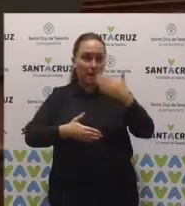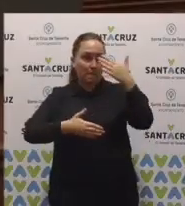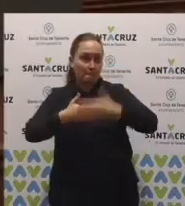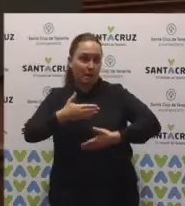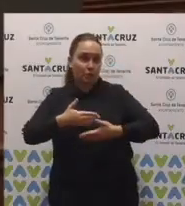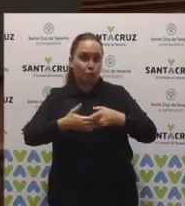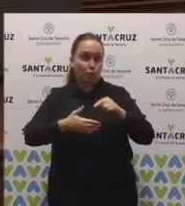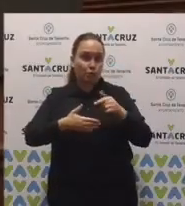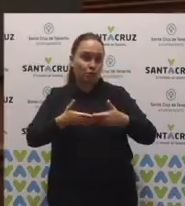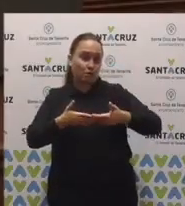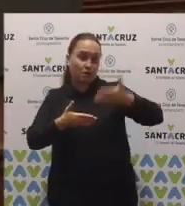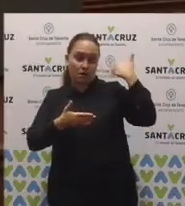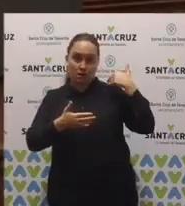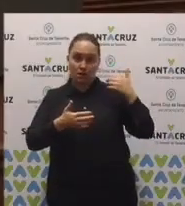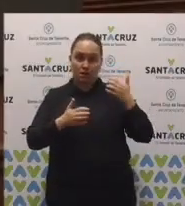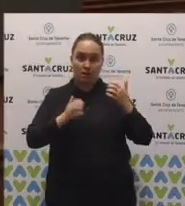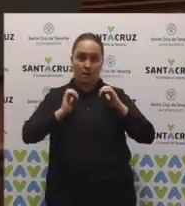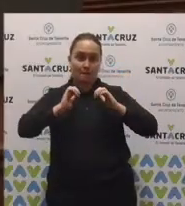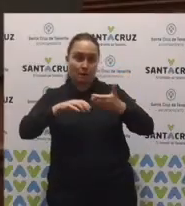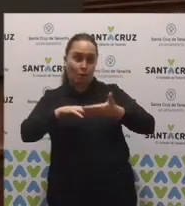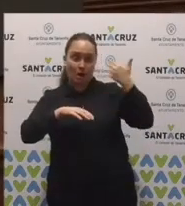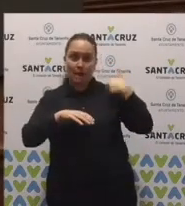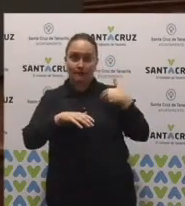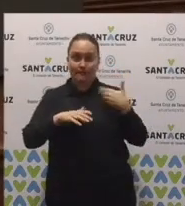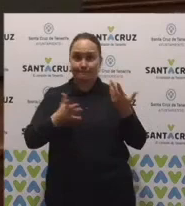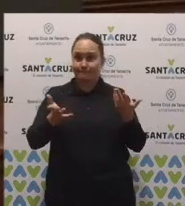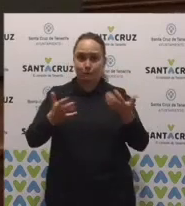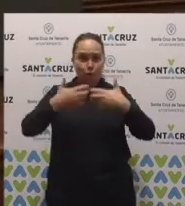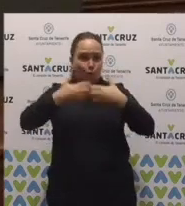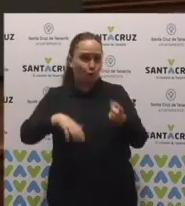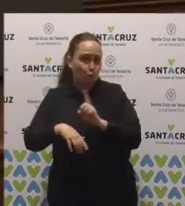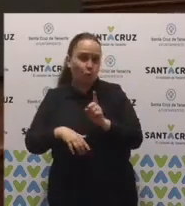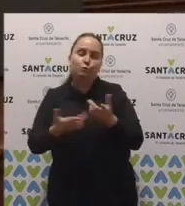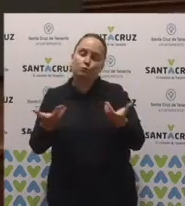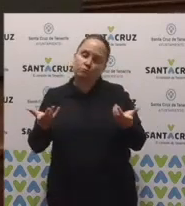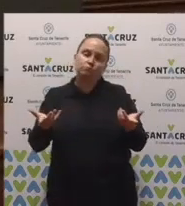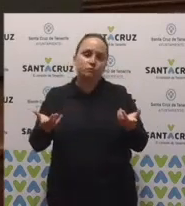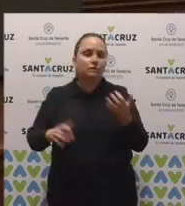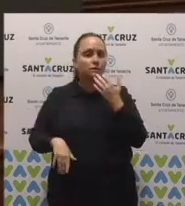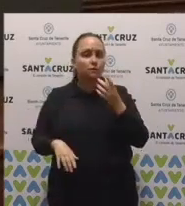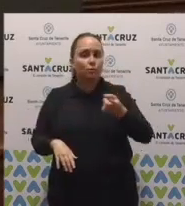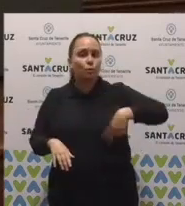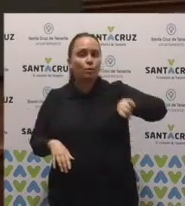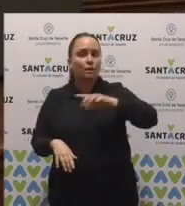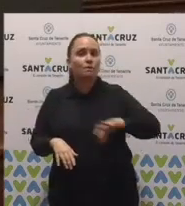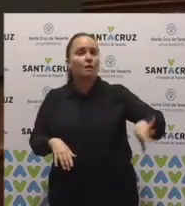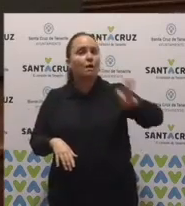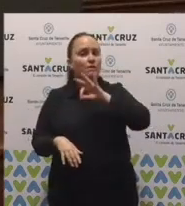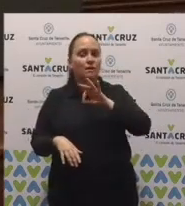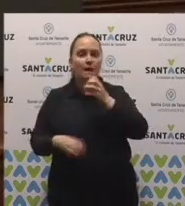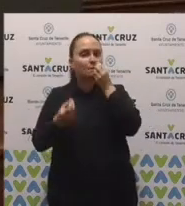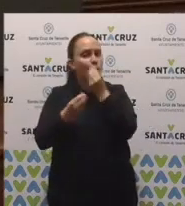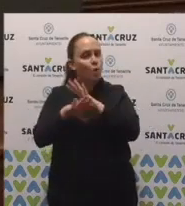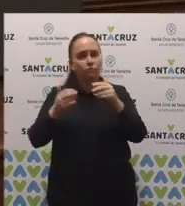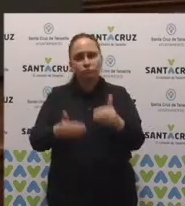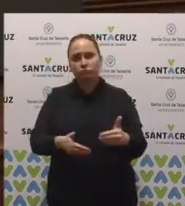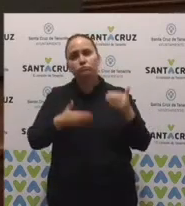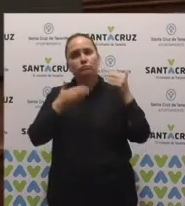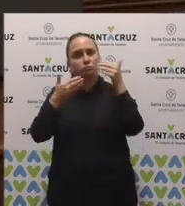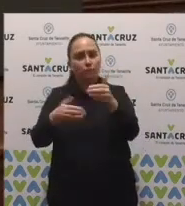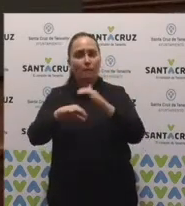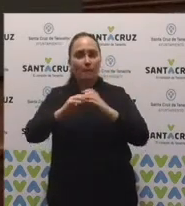previo a la celebración de la sesión y por lo tanto si ustedes deciden que se vuelvan a traer para la próxima